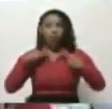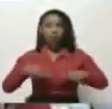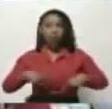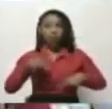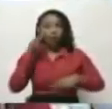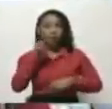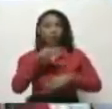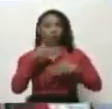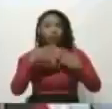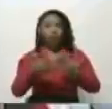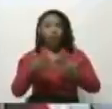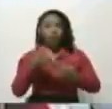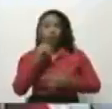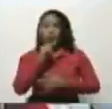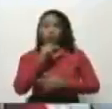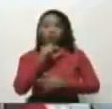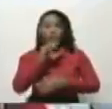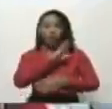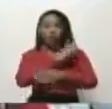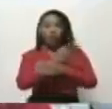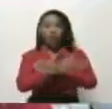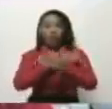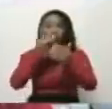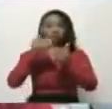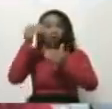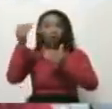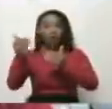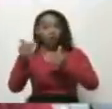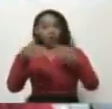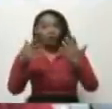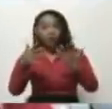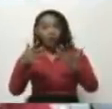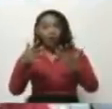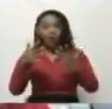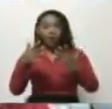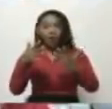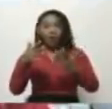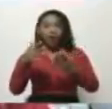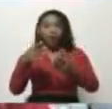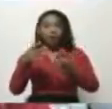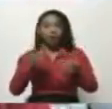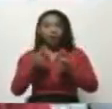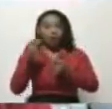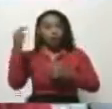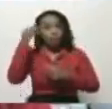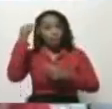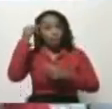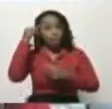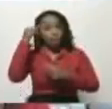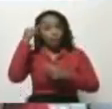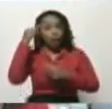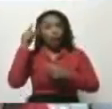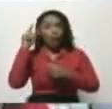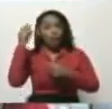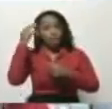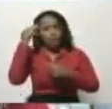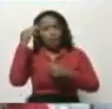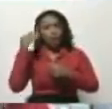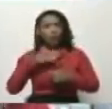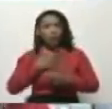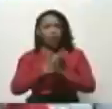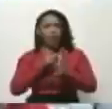ver con que no habían unas fuerzas externas que subyugaban la mente humana, ¿no? Y que la mente podía ser tan libre como el